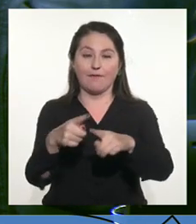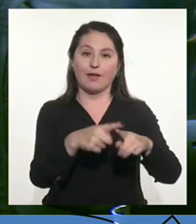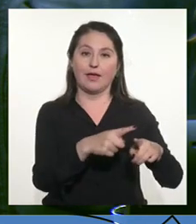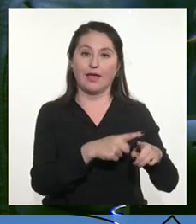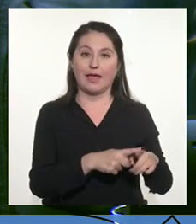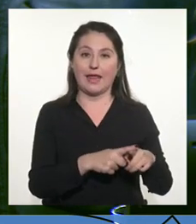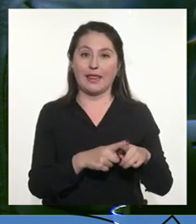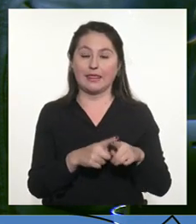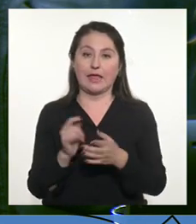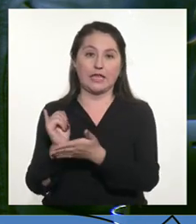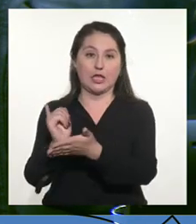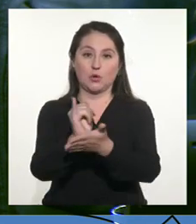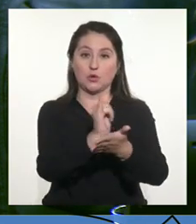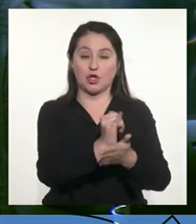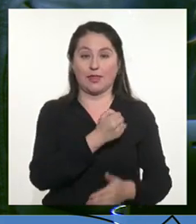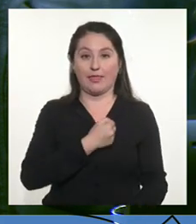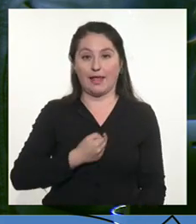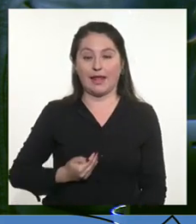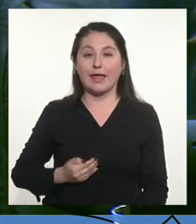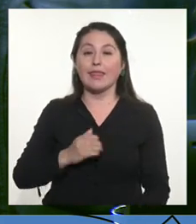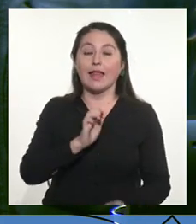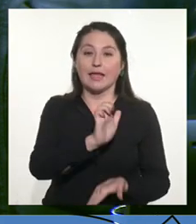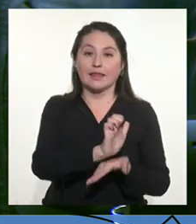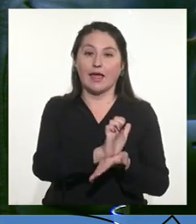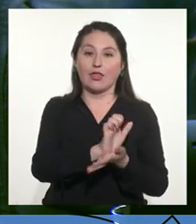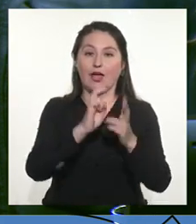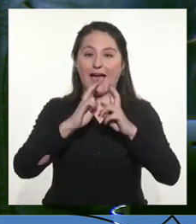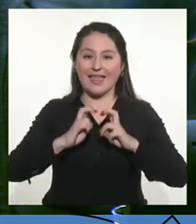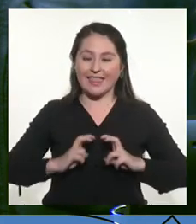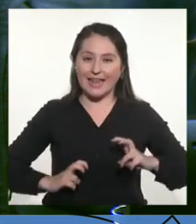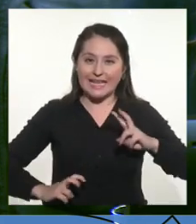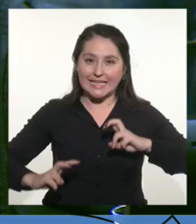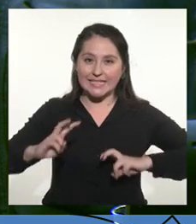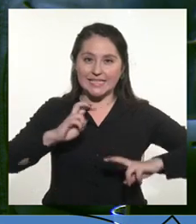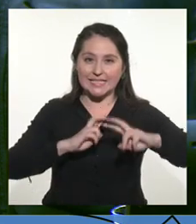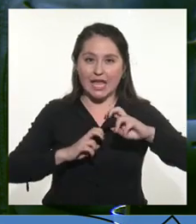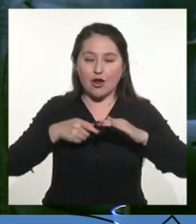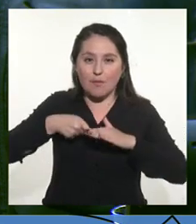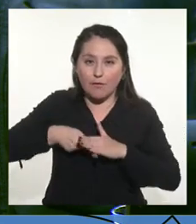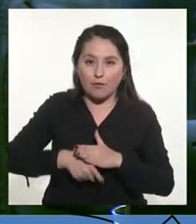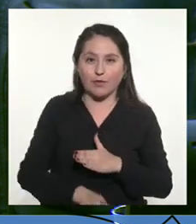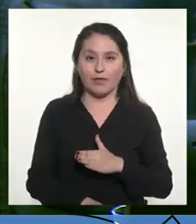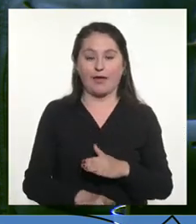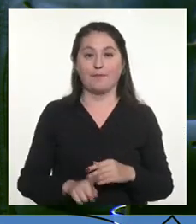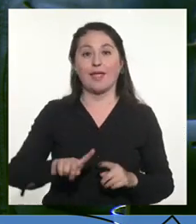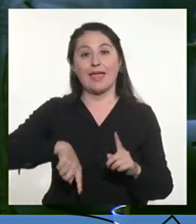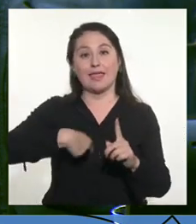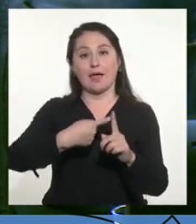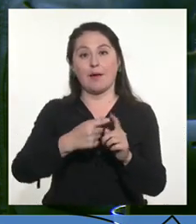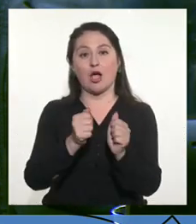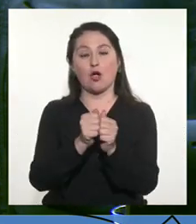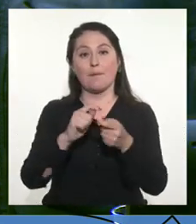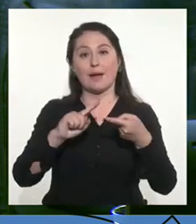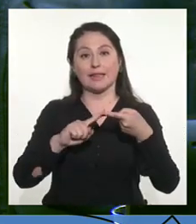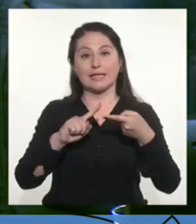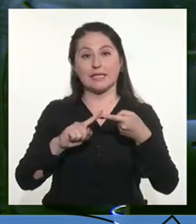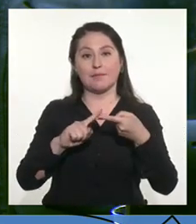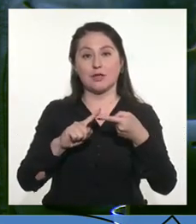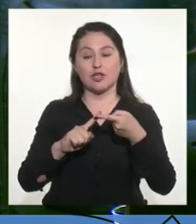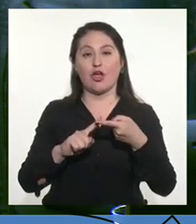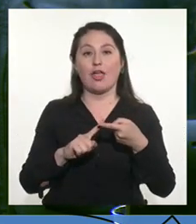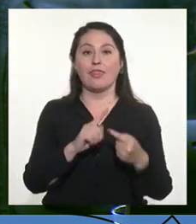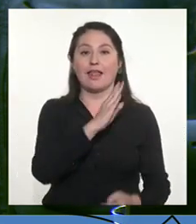estamentos del estado analizar con profundidad que vaya además con la participación de la